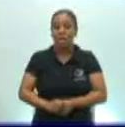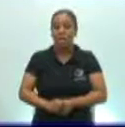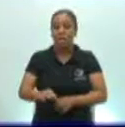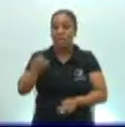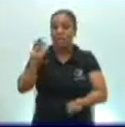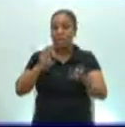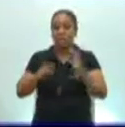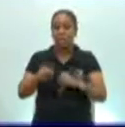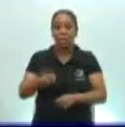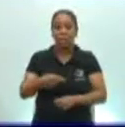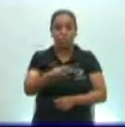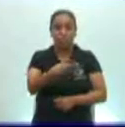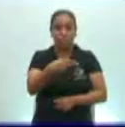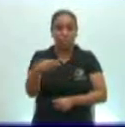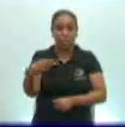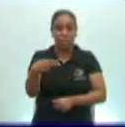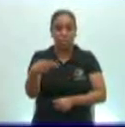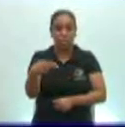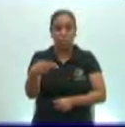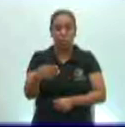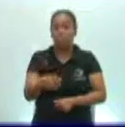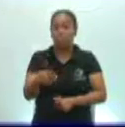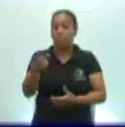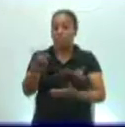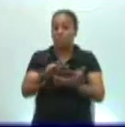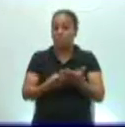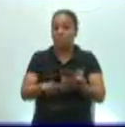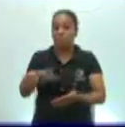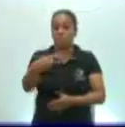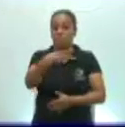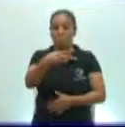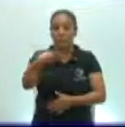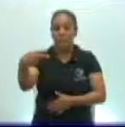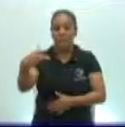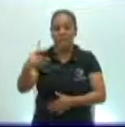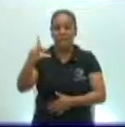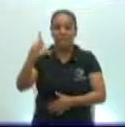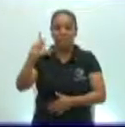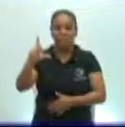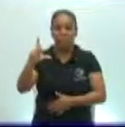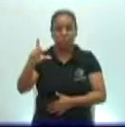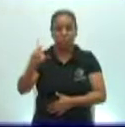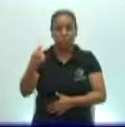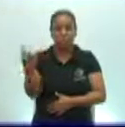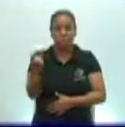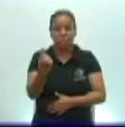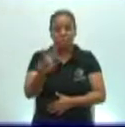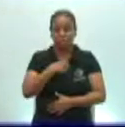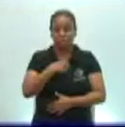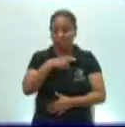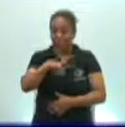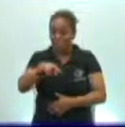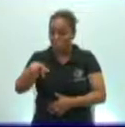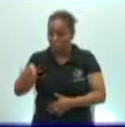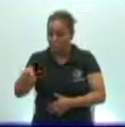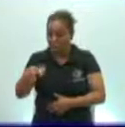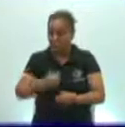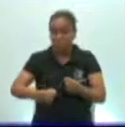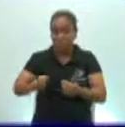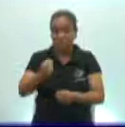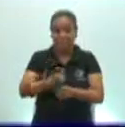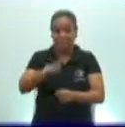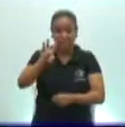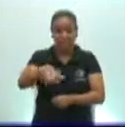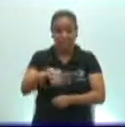químico hidrógeno que se representa con una H mayúscula. Eso es lo primero que ustedes deben hacer, utilizar la tabla